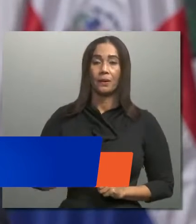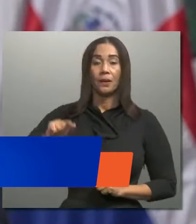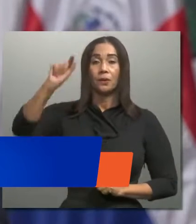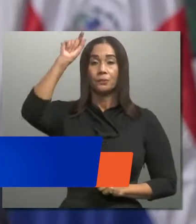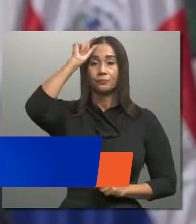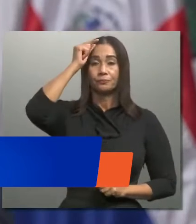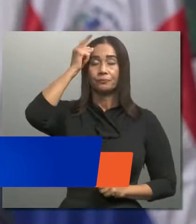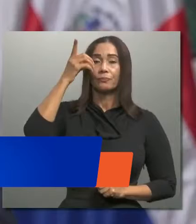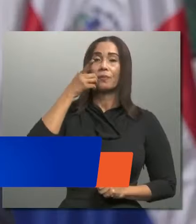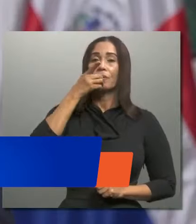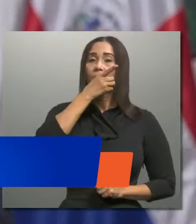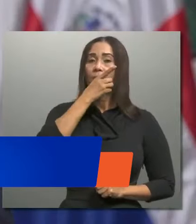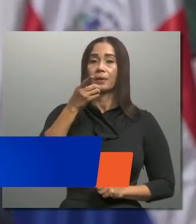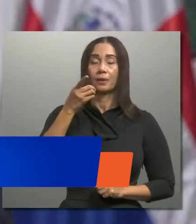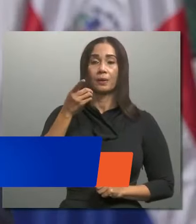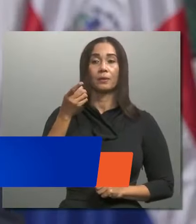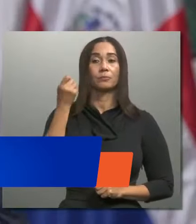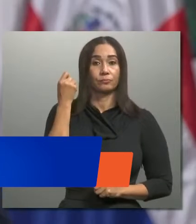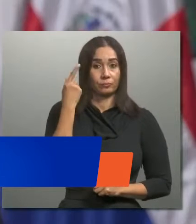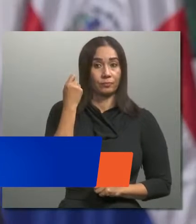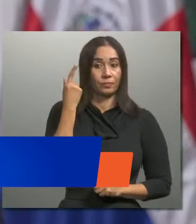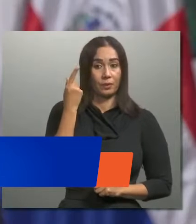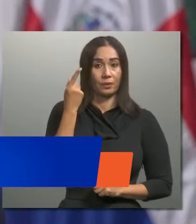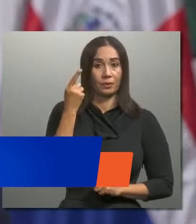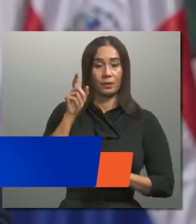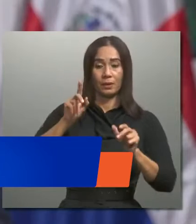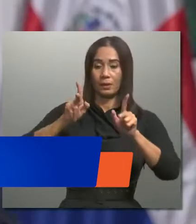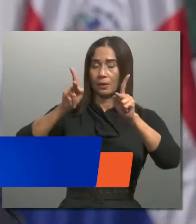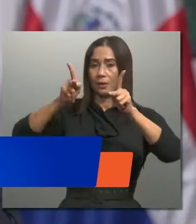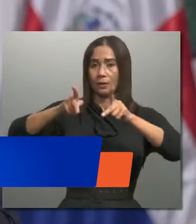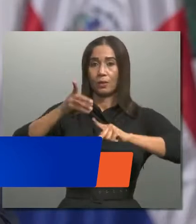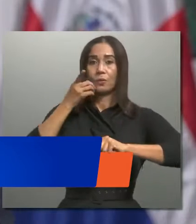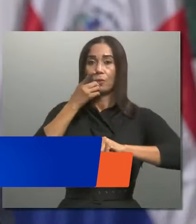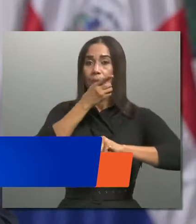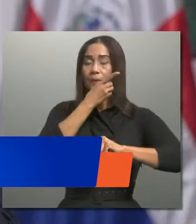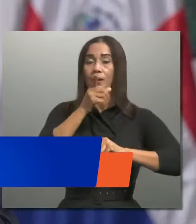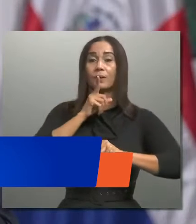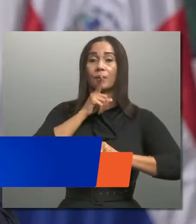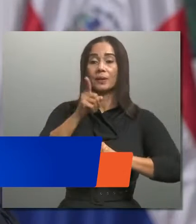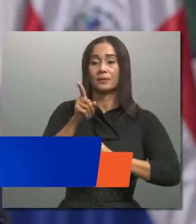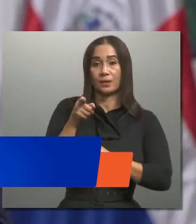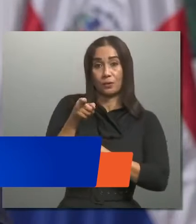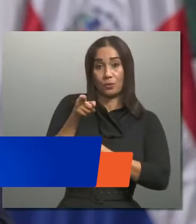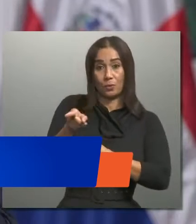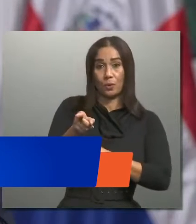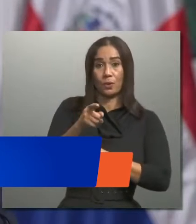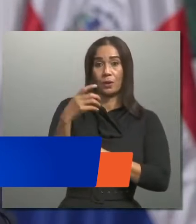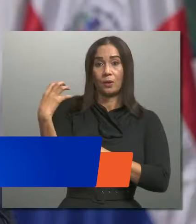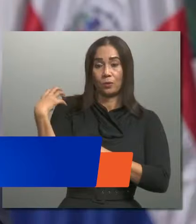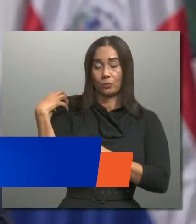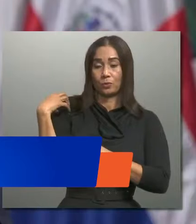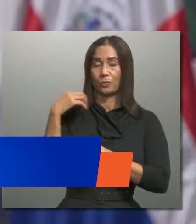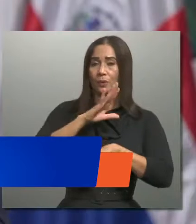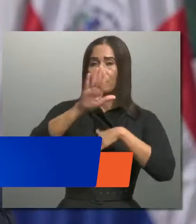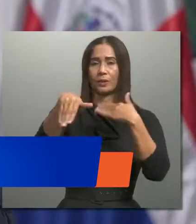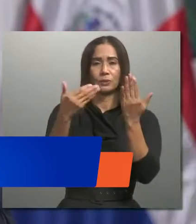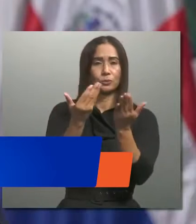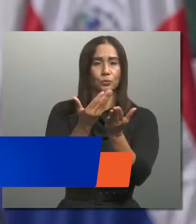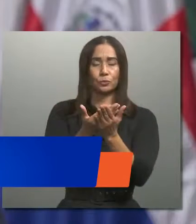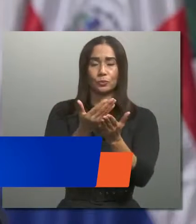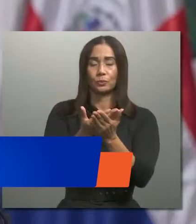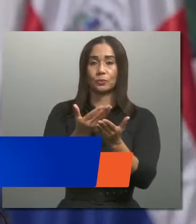Estado Dominicano, entiéndase, el pueblo, es y seguirá siendo el único propietario de todos los bienes y